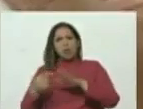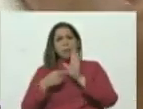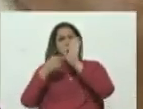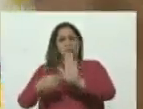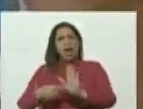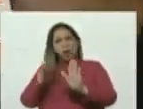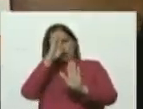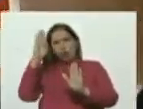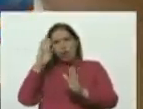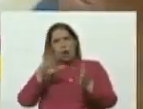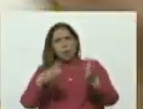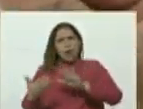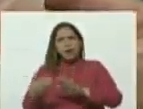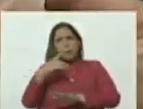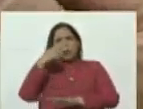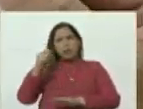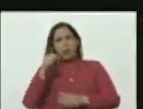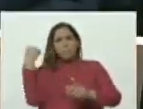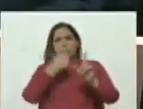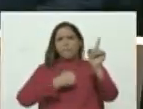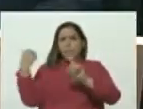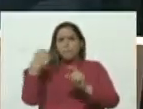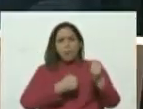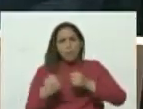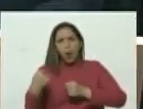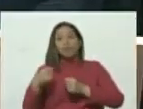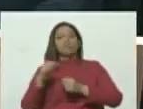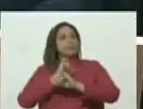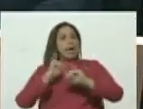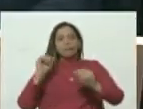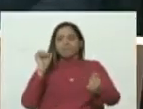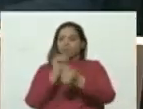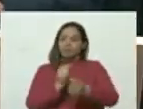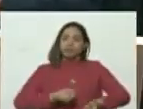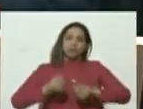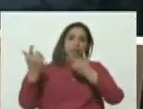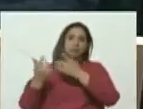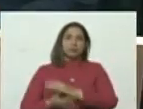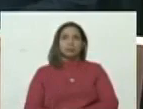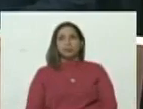a Maduro golpeado, capturado.